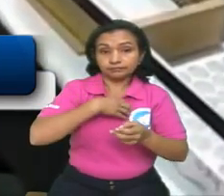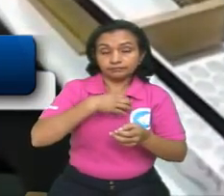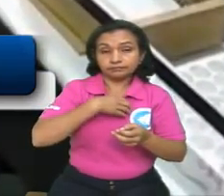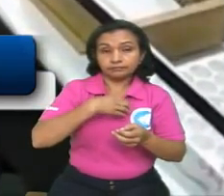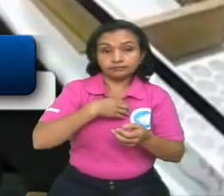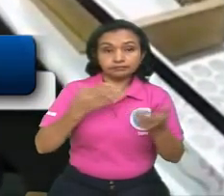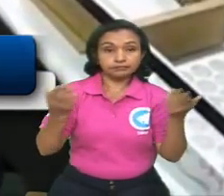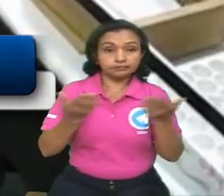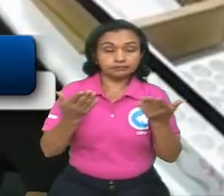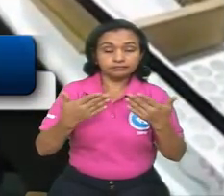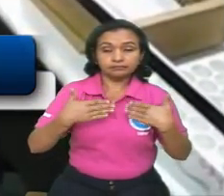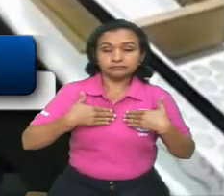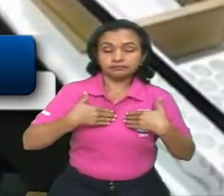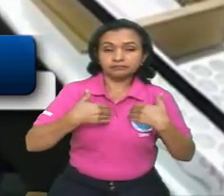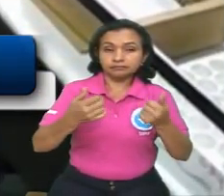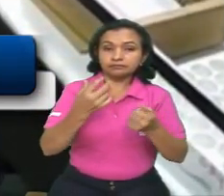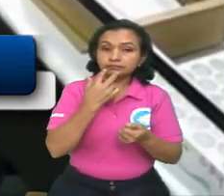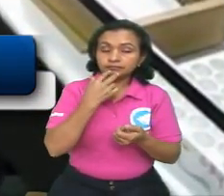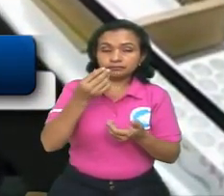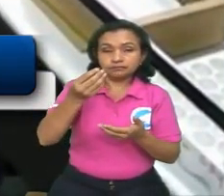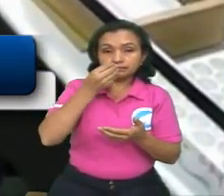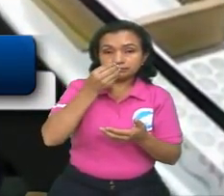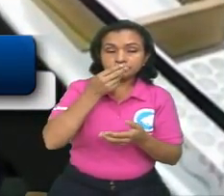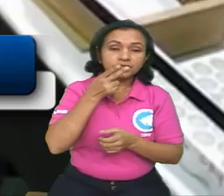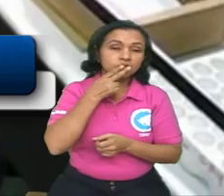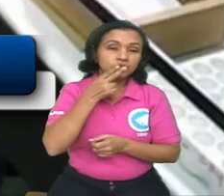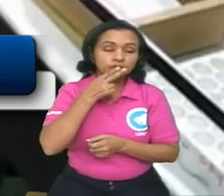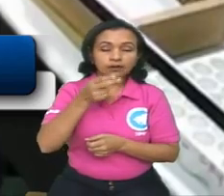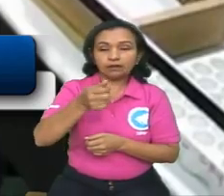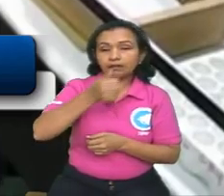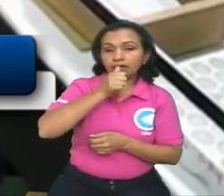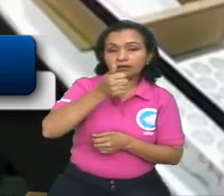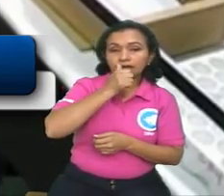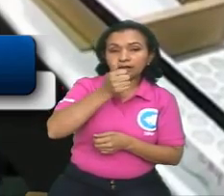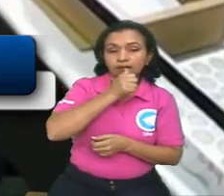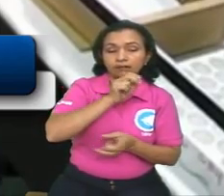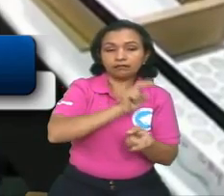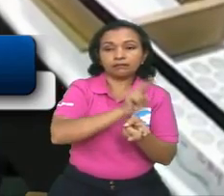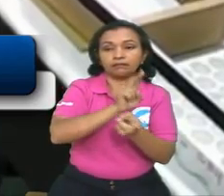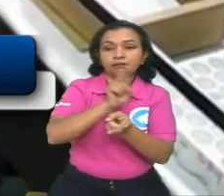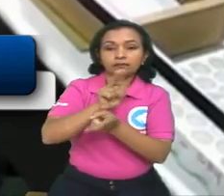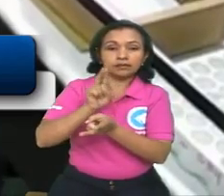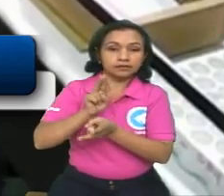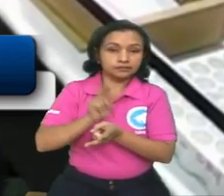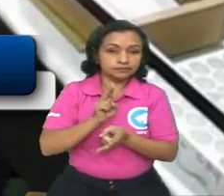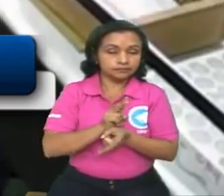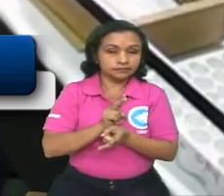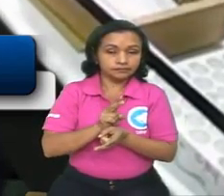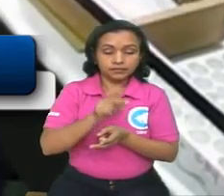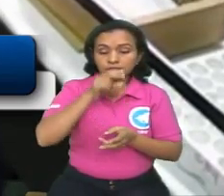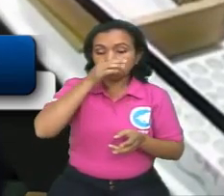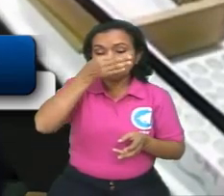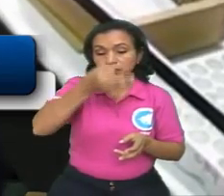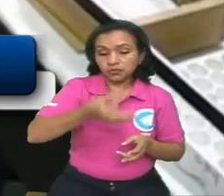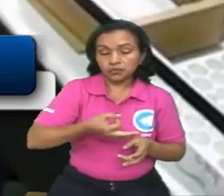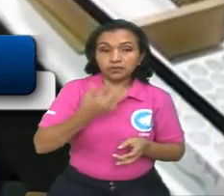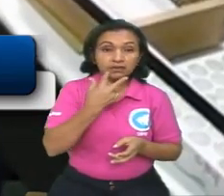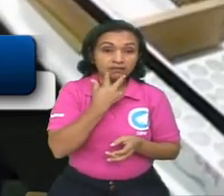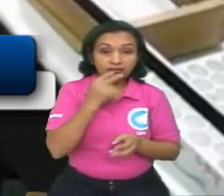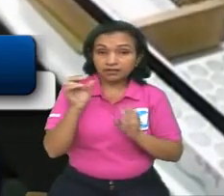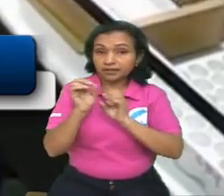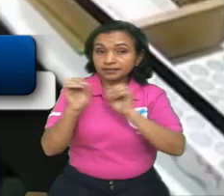nuestros estilos de vida poco saludables, la alimentación, el fumado, el alcohol, las múltiples parejas sexuales, no utilizar preservativo, nos